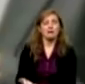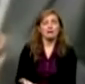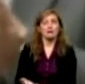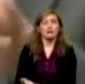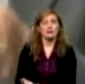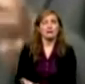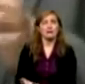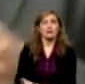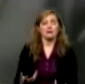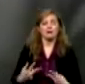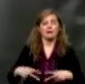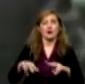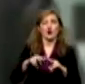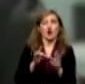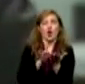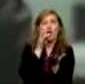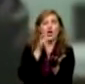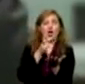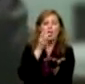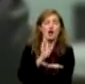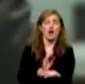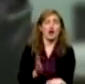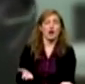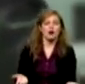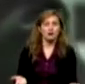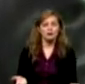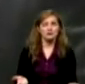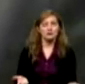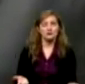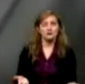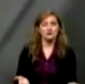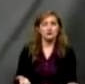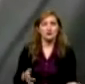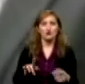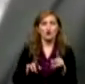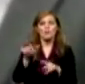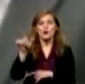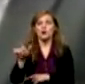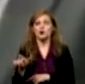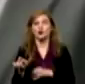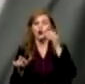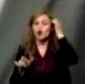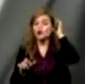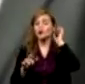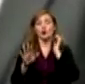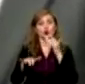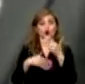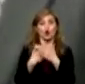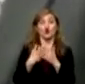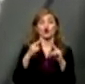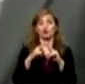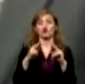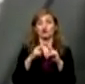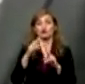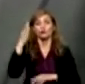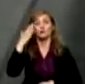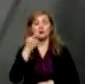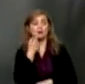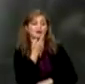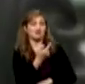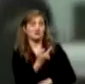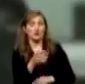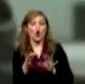había sobreprecios en los medicamentos. Y cuando cierto personaje que todos conocemos y sabemos nos decía